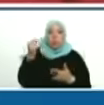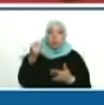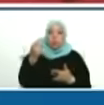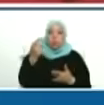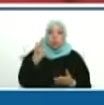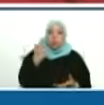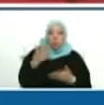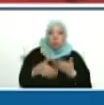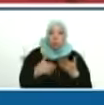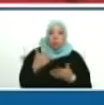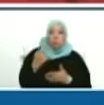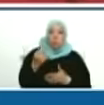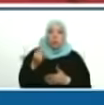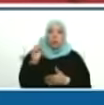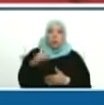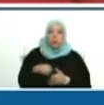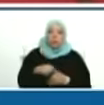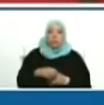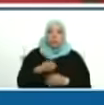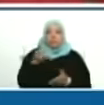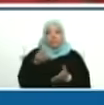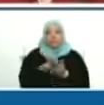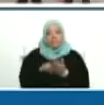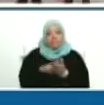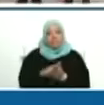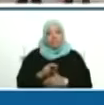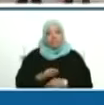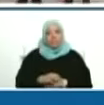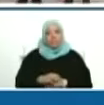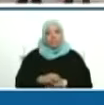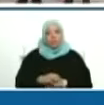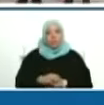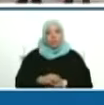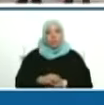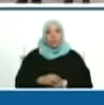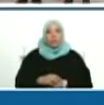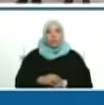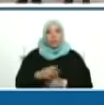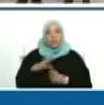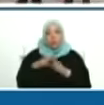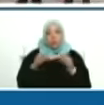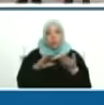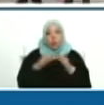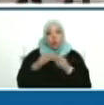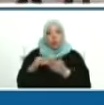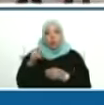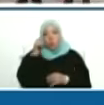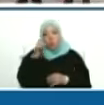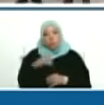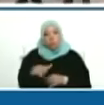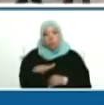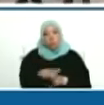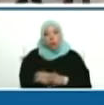logrando. ¿Ah? Aprobado, pues, para multiplicar estos parques en todas las comunidades populares.